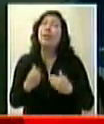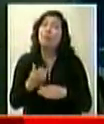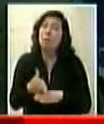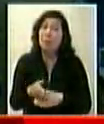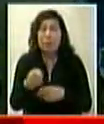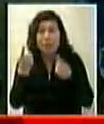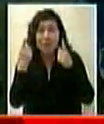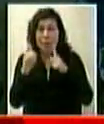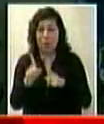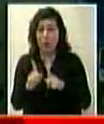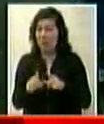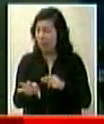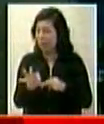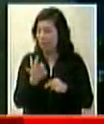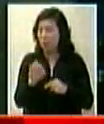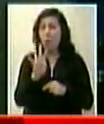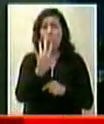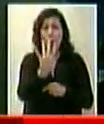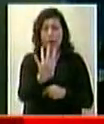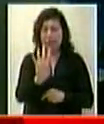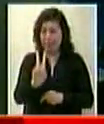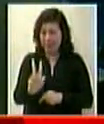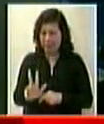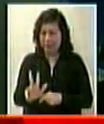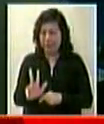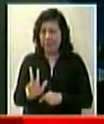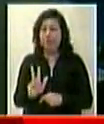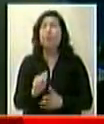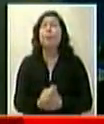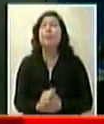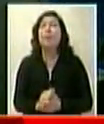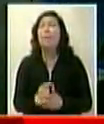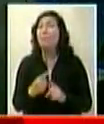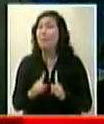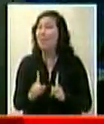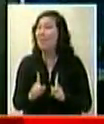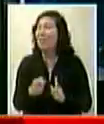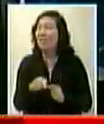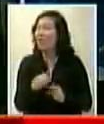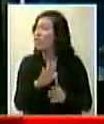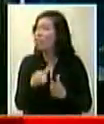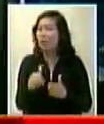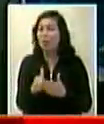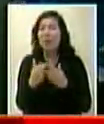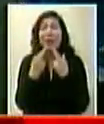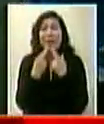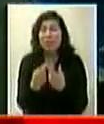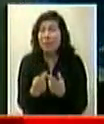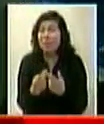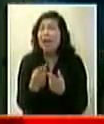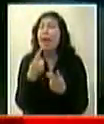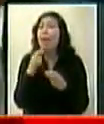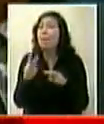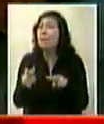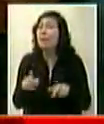y de acuerdo a eso se han seleccionado 43. Entonces, pero eso en todo caso tendrá que responder la mesa